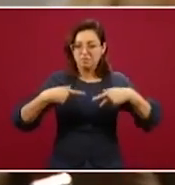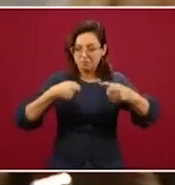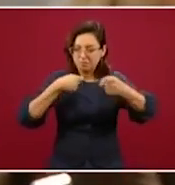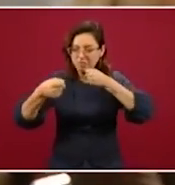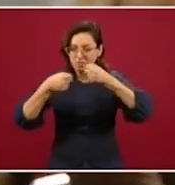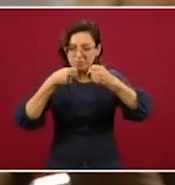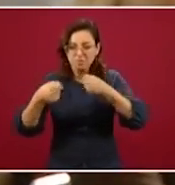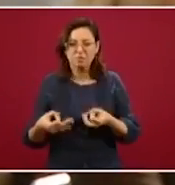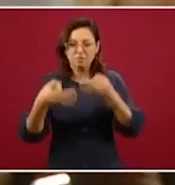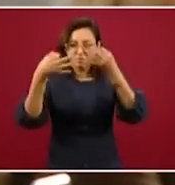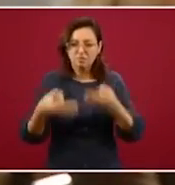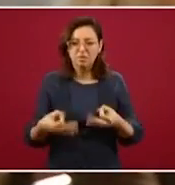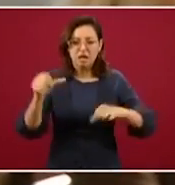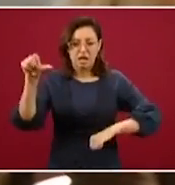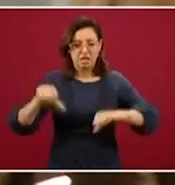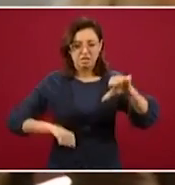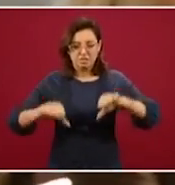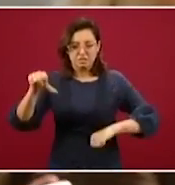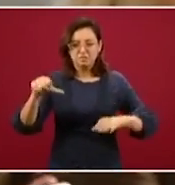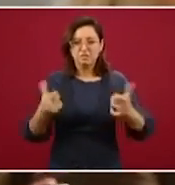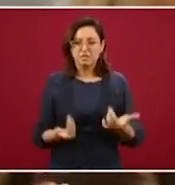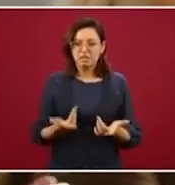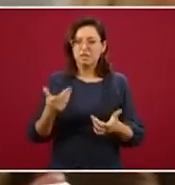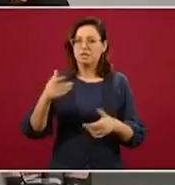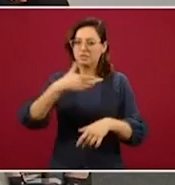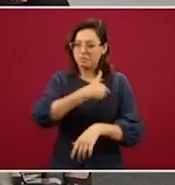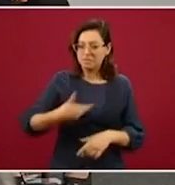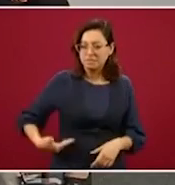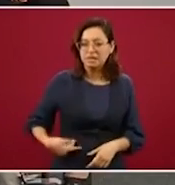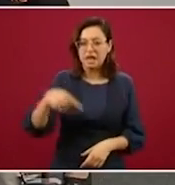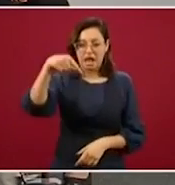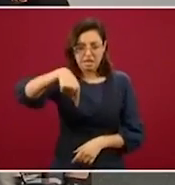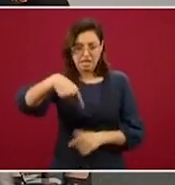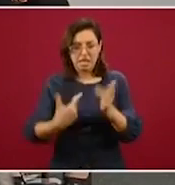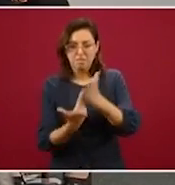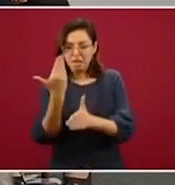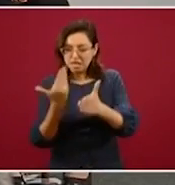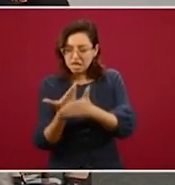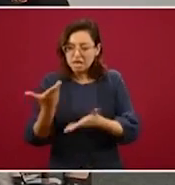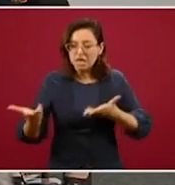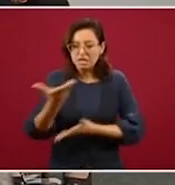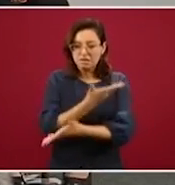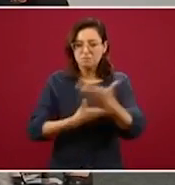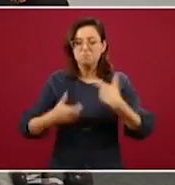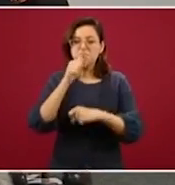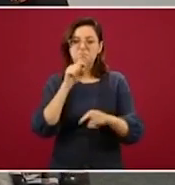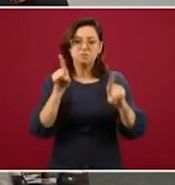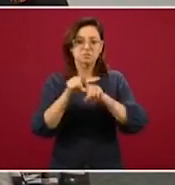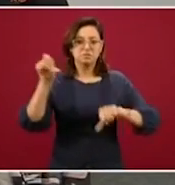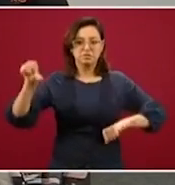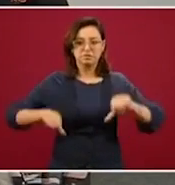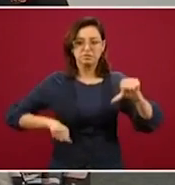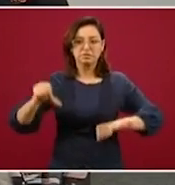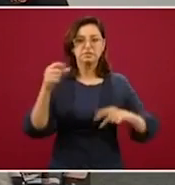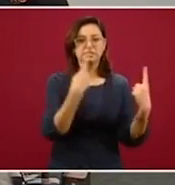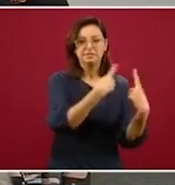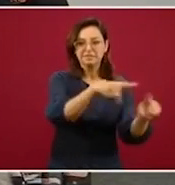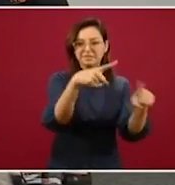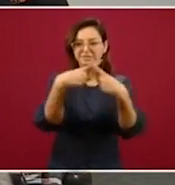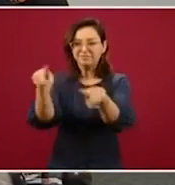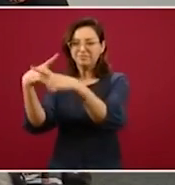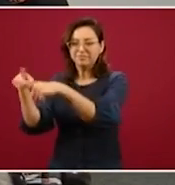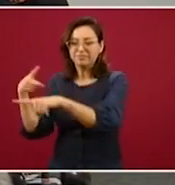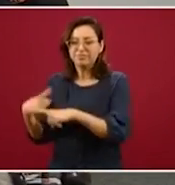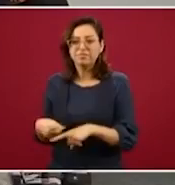cubrimos las actividades presidenciales, no solo este diálogo circular, las actividades, que cuando